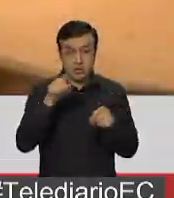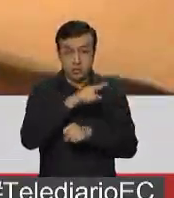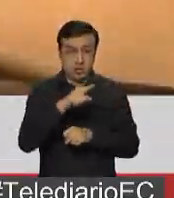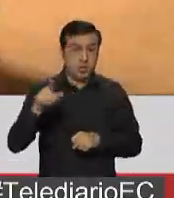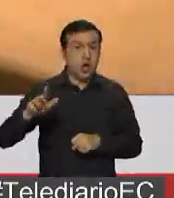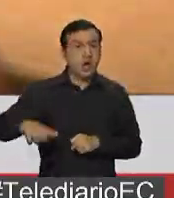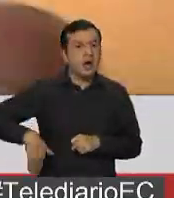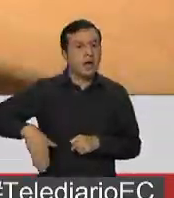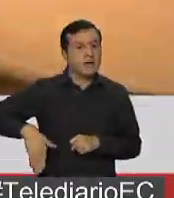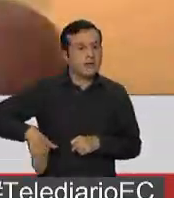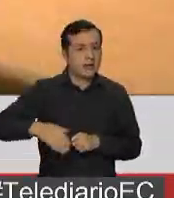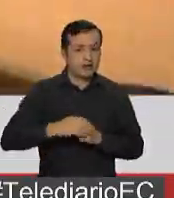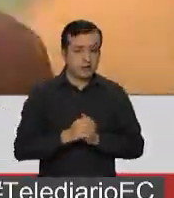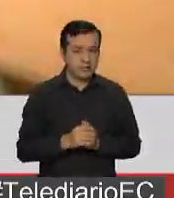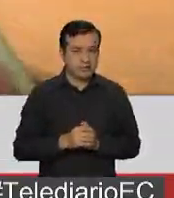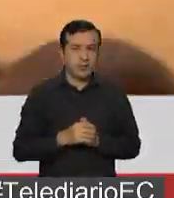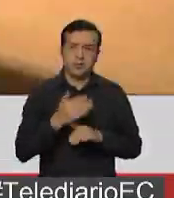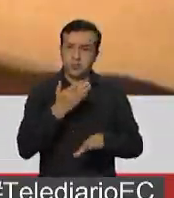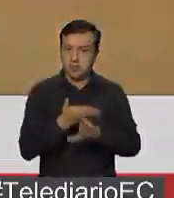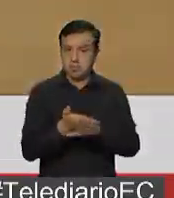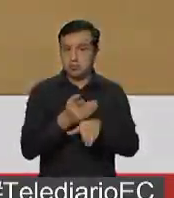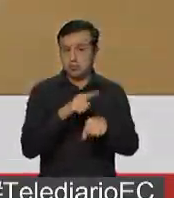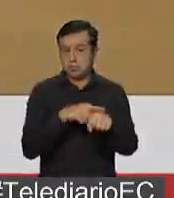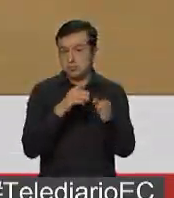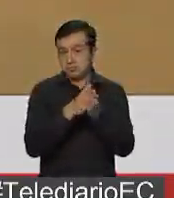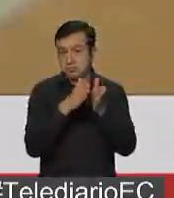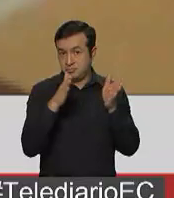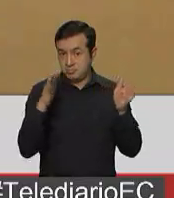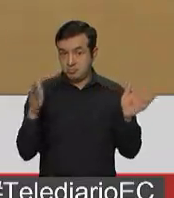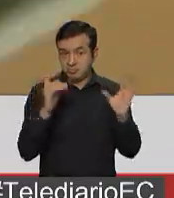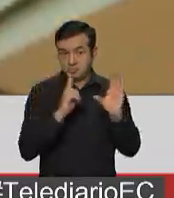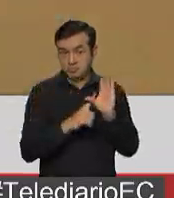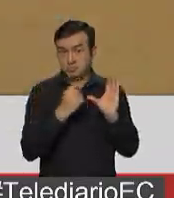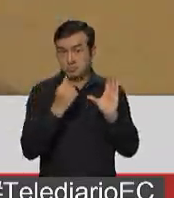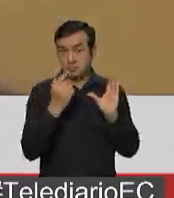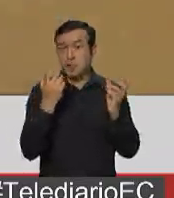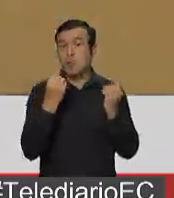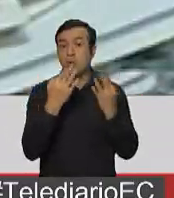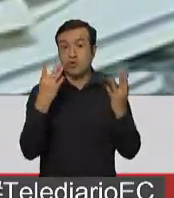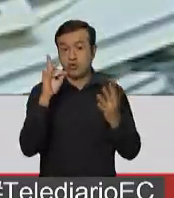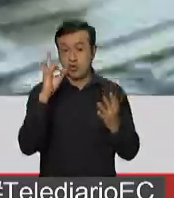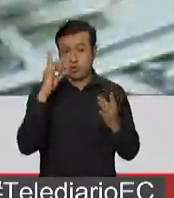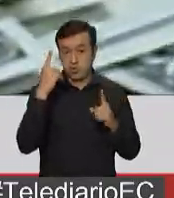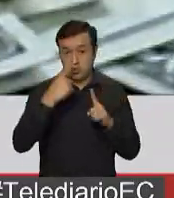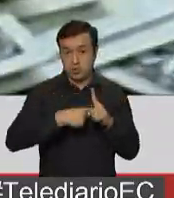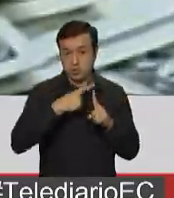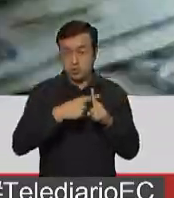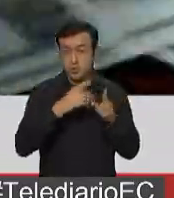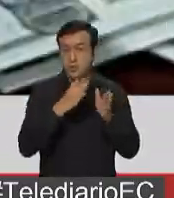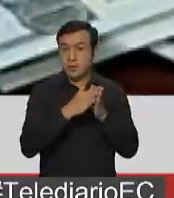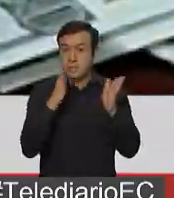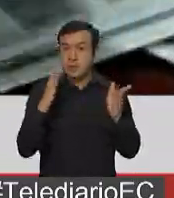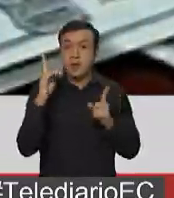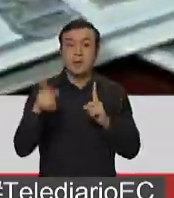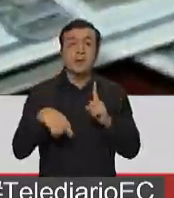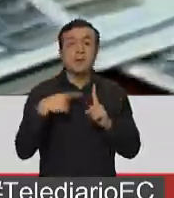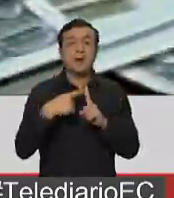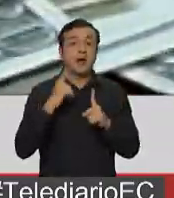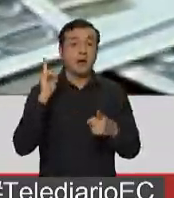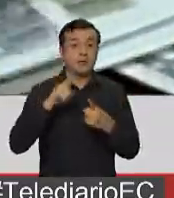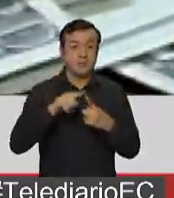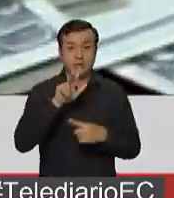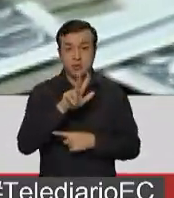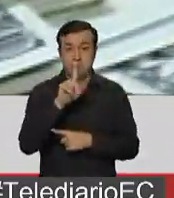en mora. Para ellos se ofrece un periodo de gracia de capital de hasta 18 meses. Adicionalmente, hasta el 31